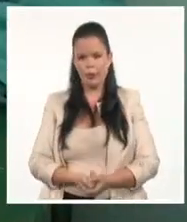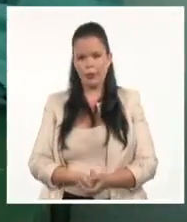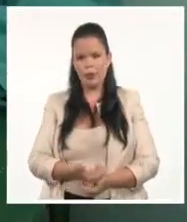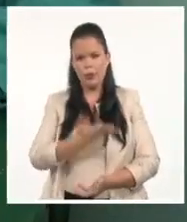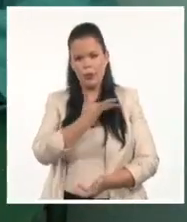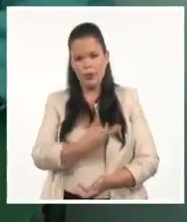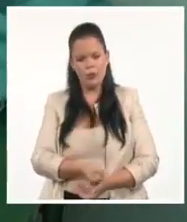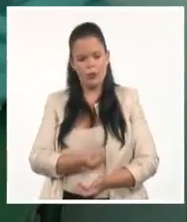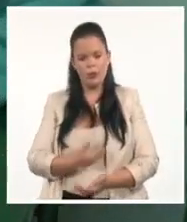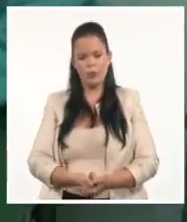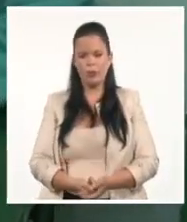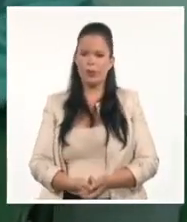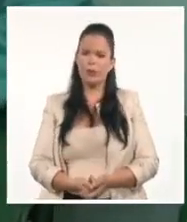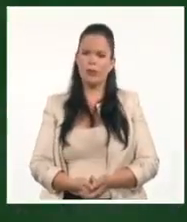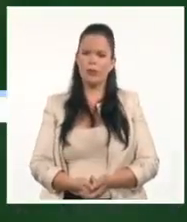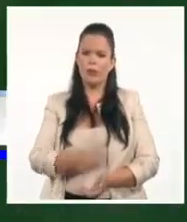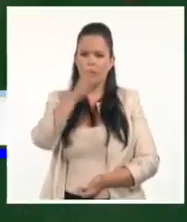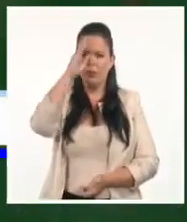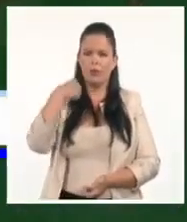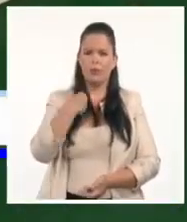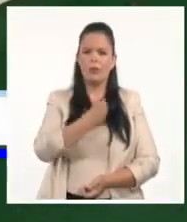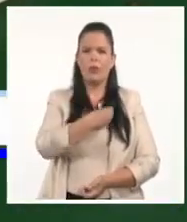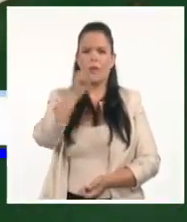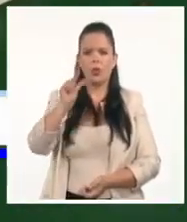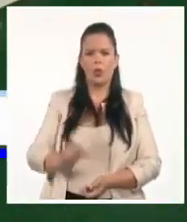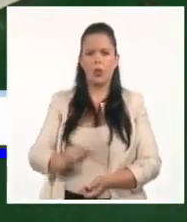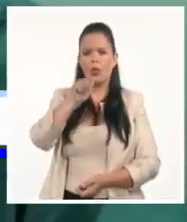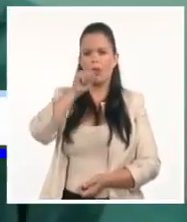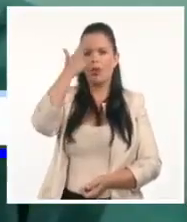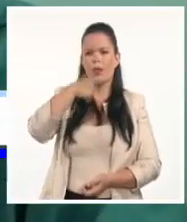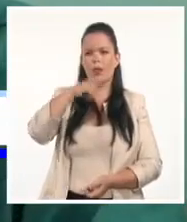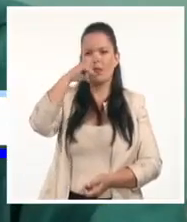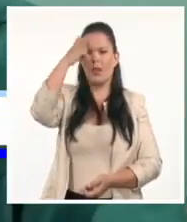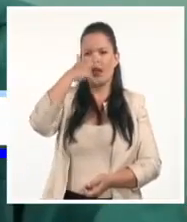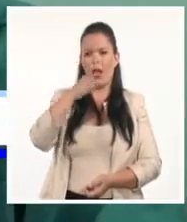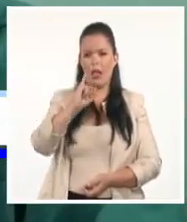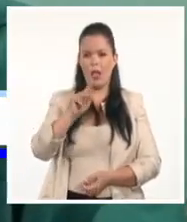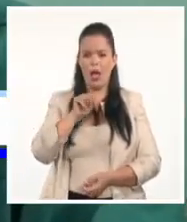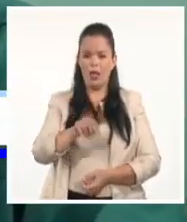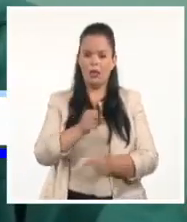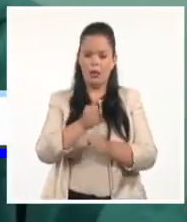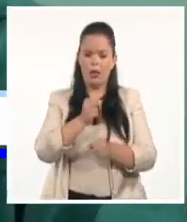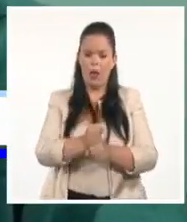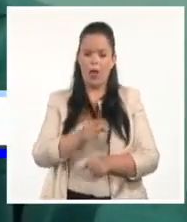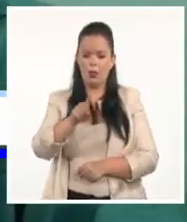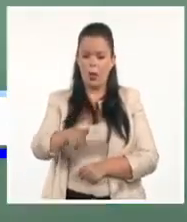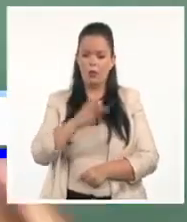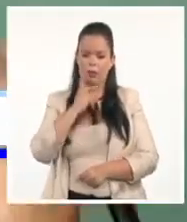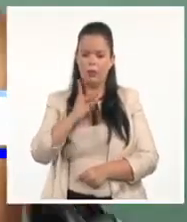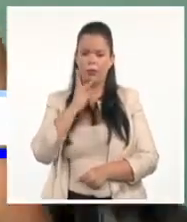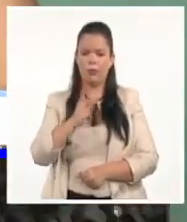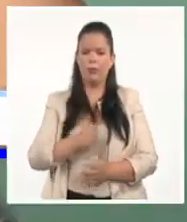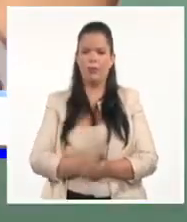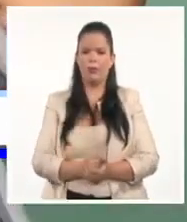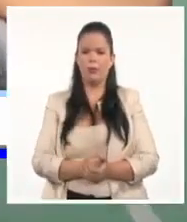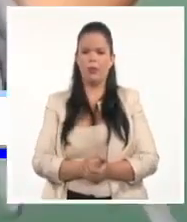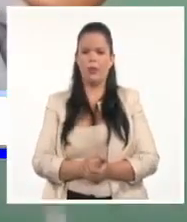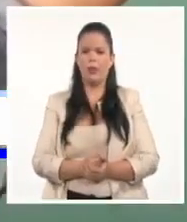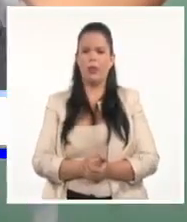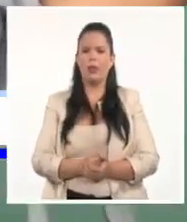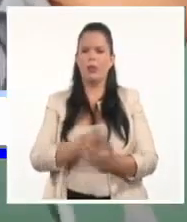La doctora Danay Medina nuevamente se encuentra de guardia en el hospital de Cárdenas. Su misión es vital en la consulta donde se reciben los niños